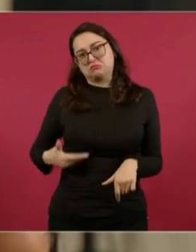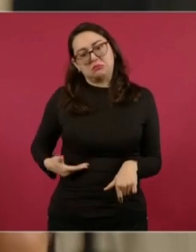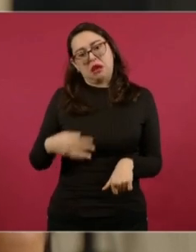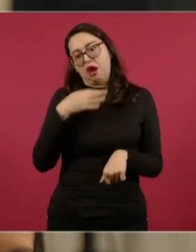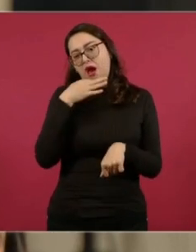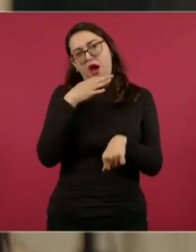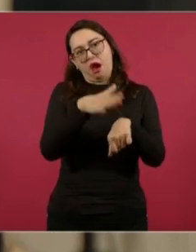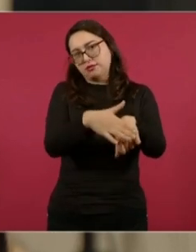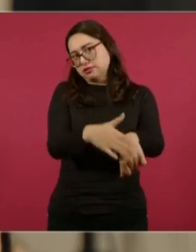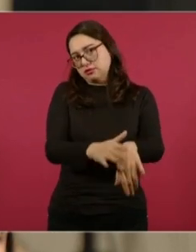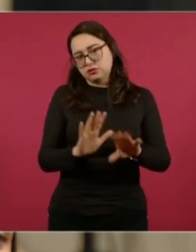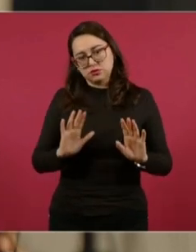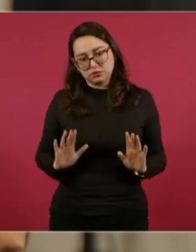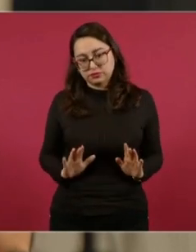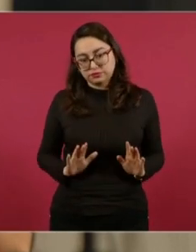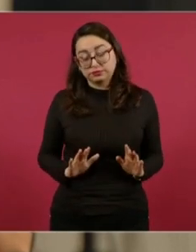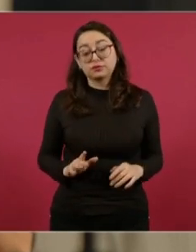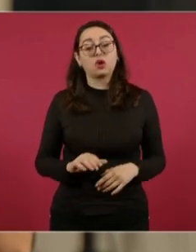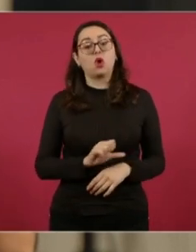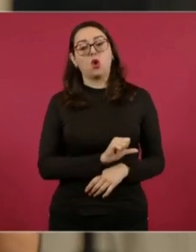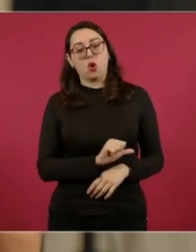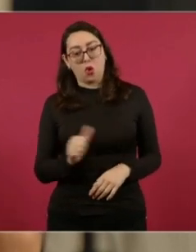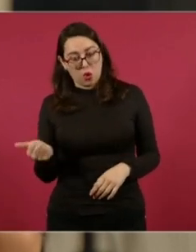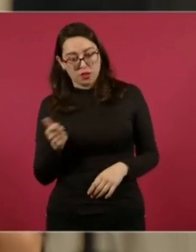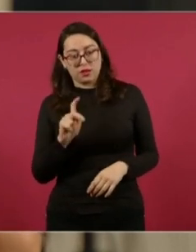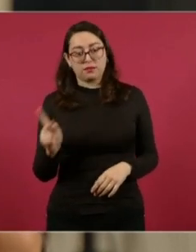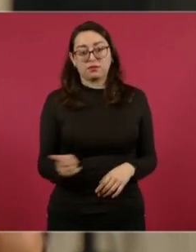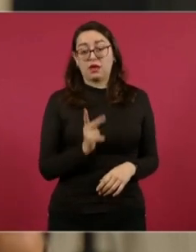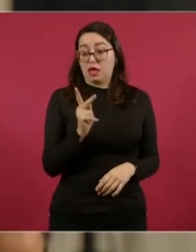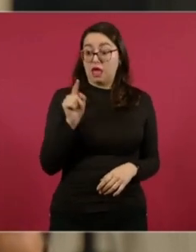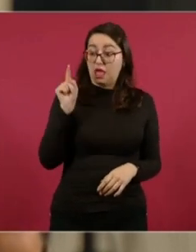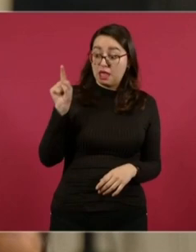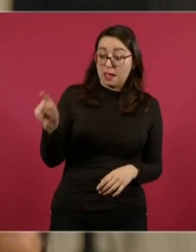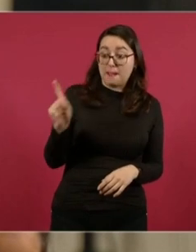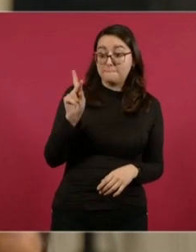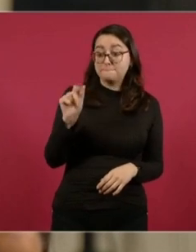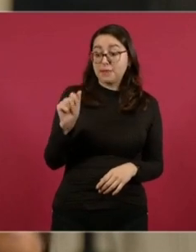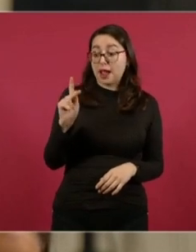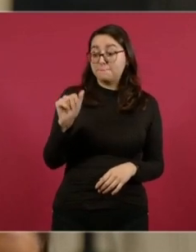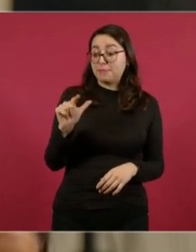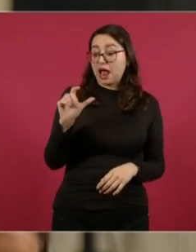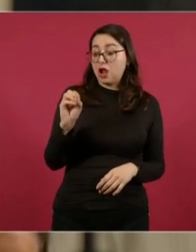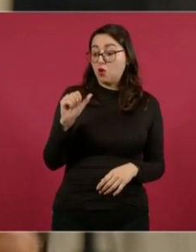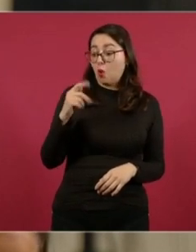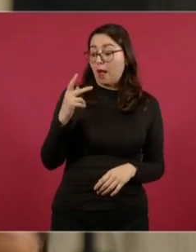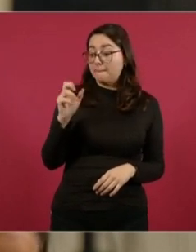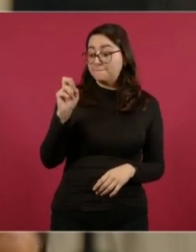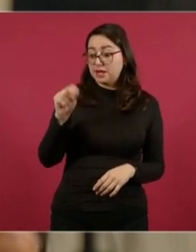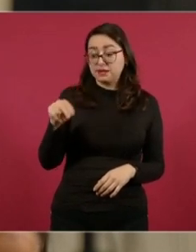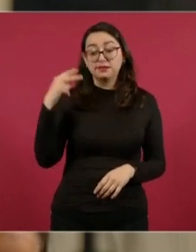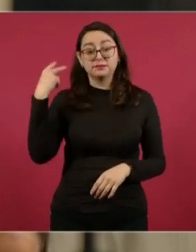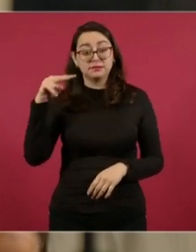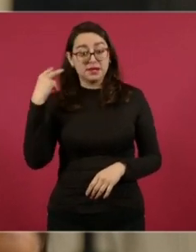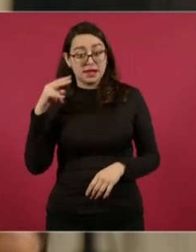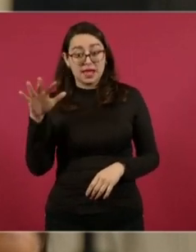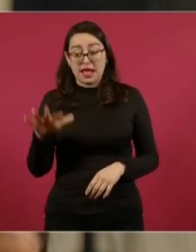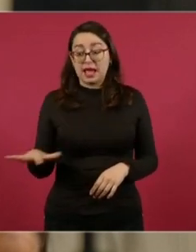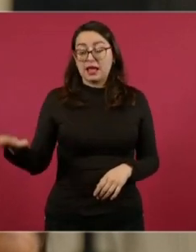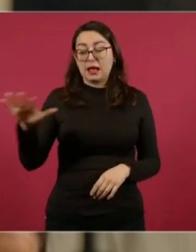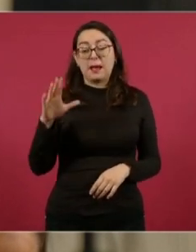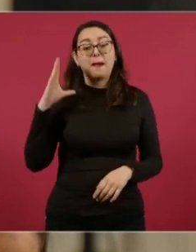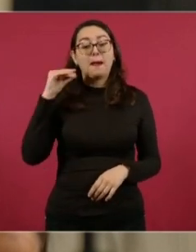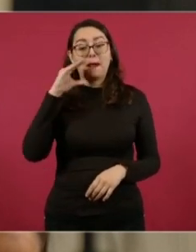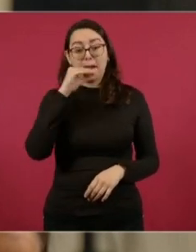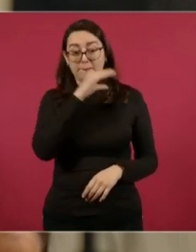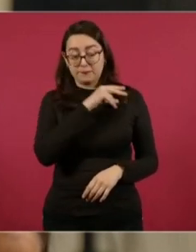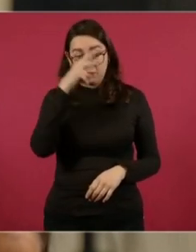siguiente pregunta: hay en la comunidad de la cuenca del Papaloapan, concretamente en Playa Vicente, Veracruz, hay una comunidad de afromexicanos